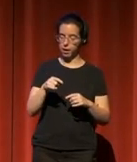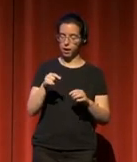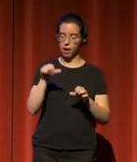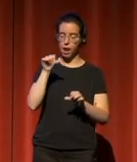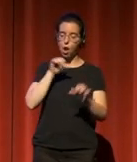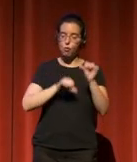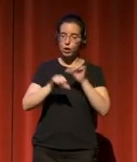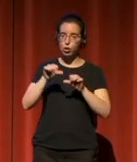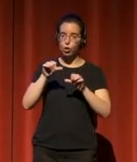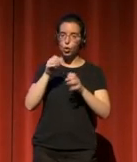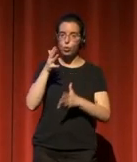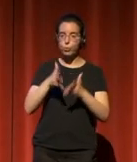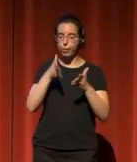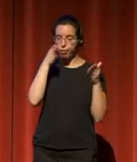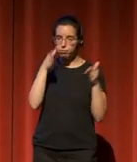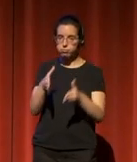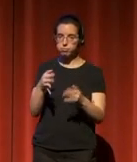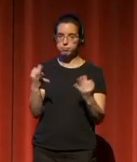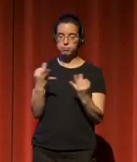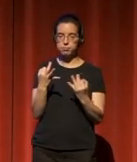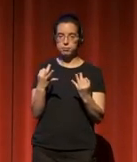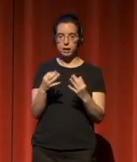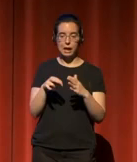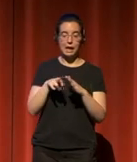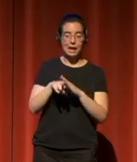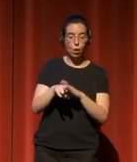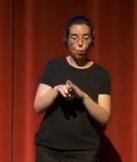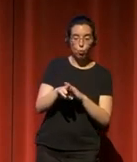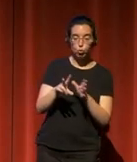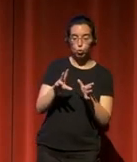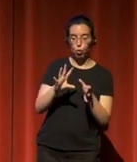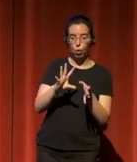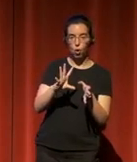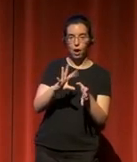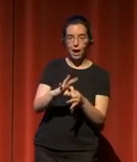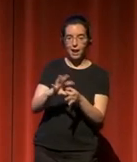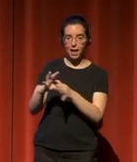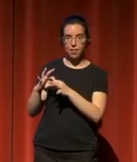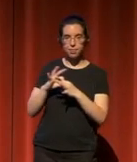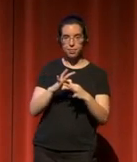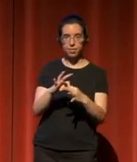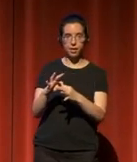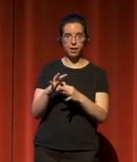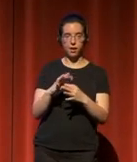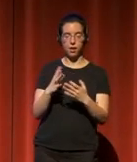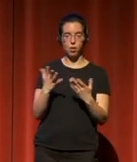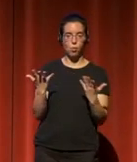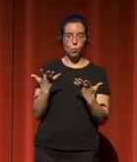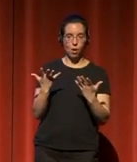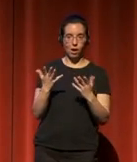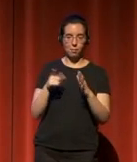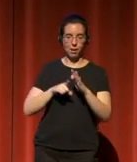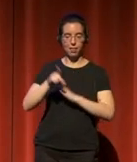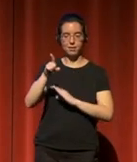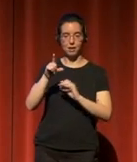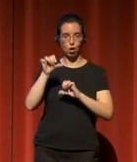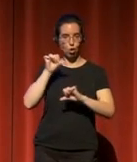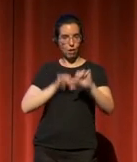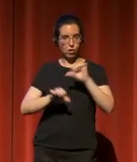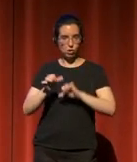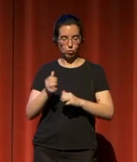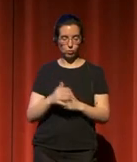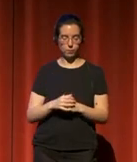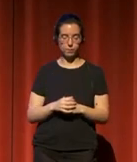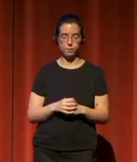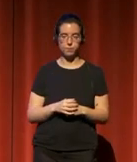ciudadanos era eh Qué recursos y alianzas se generan para el desarrollo de los de los laboratorios vale